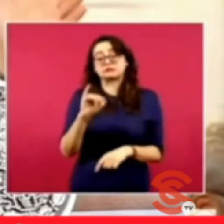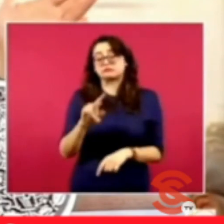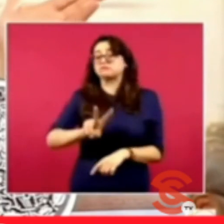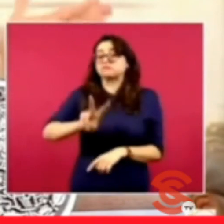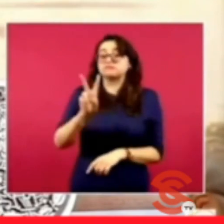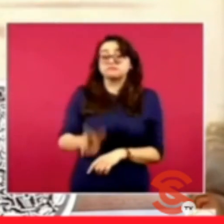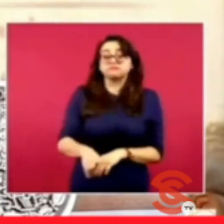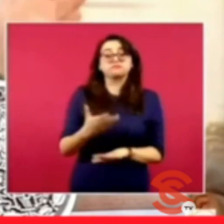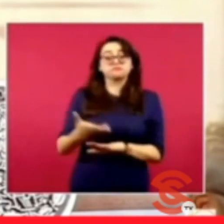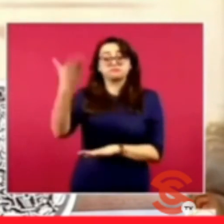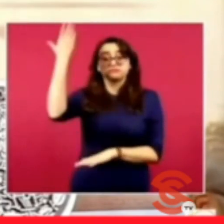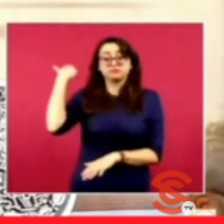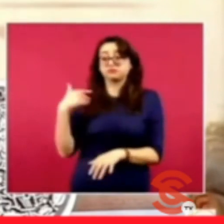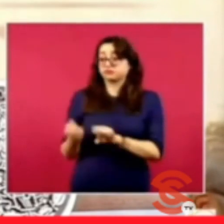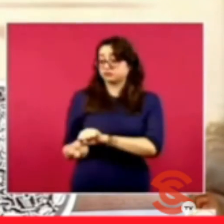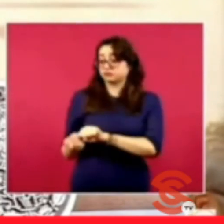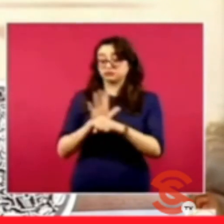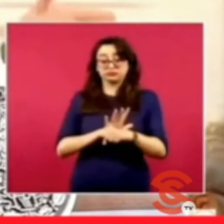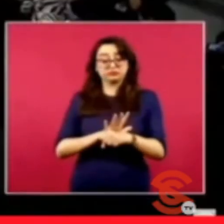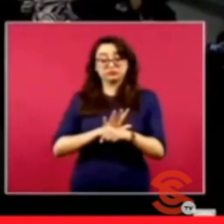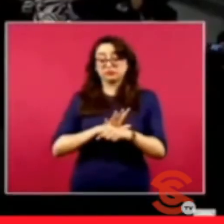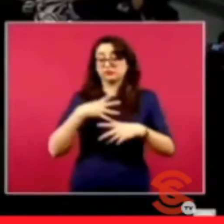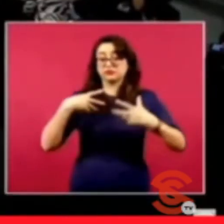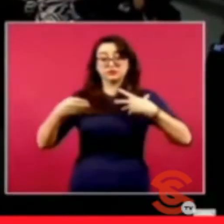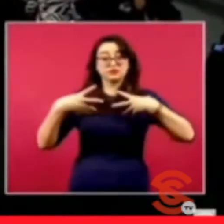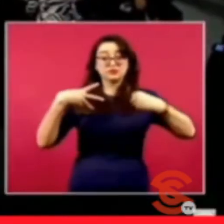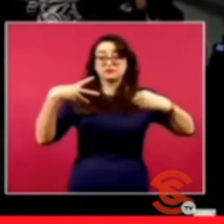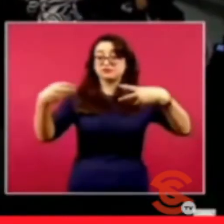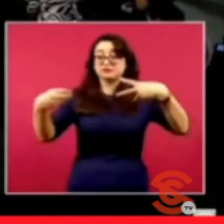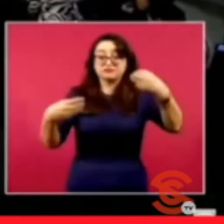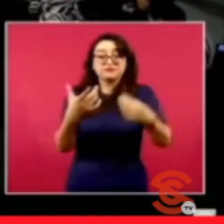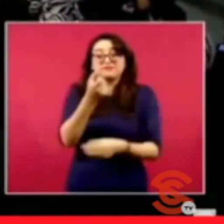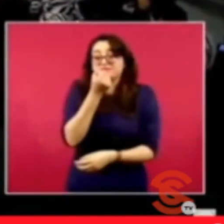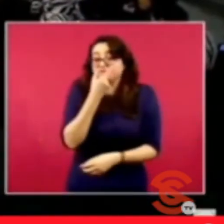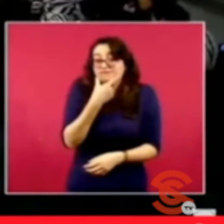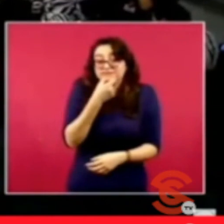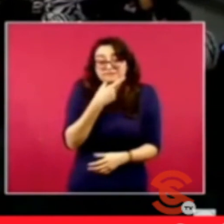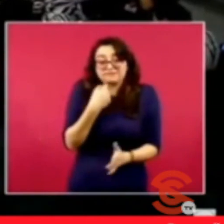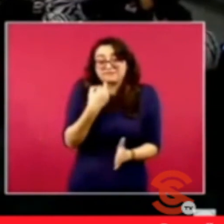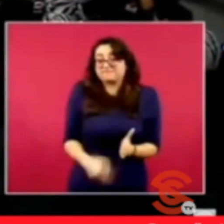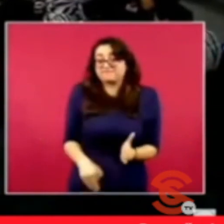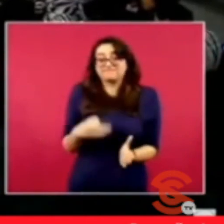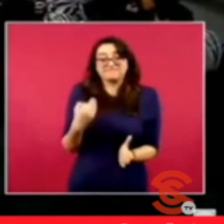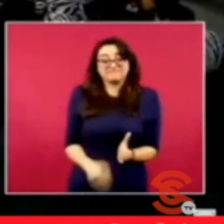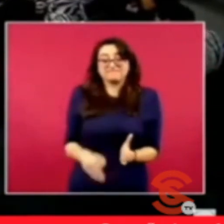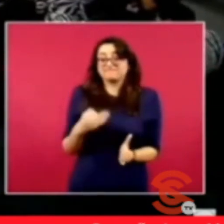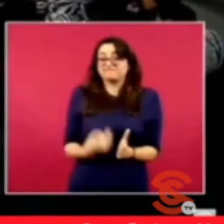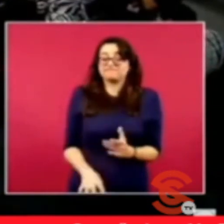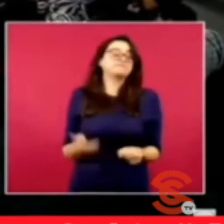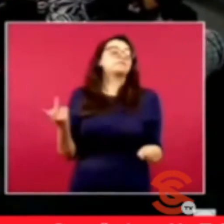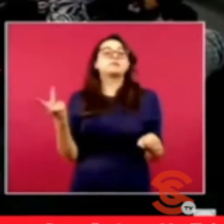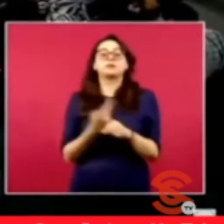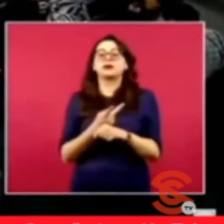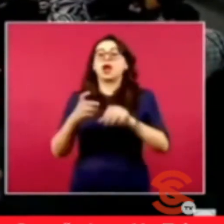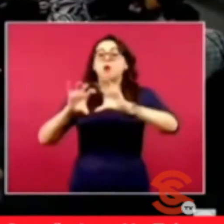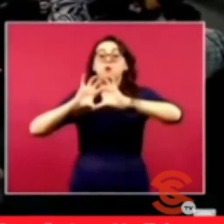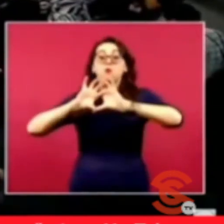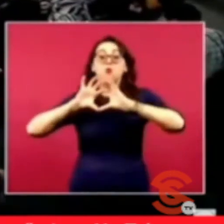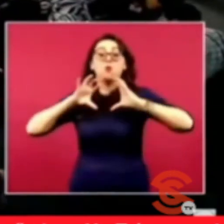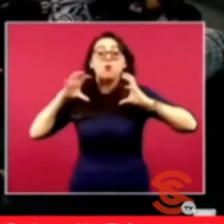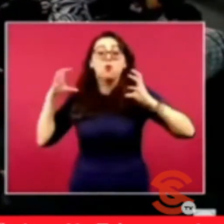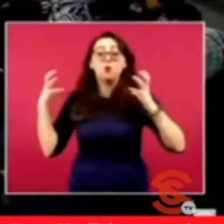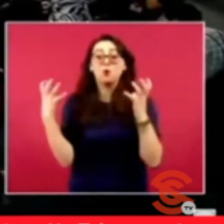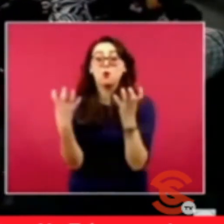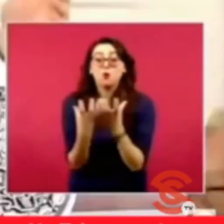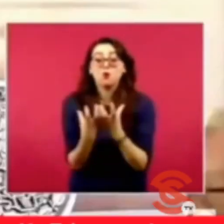implicó el detenimiento de muchas actividades, muchos laboratorios por contagios de COVID en el mundo que le surten